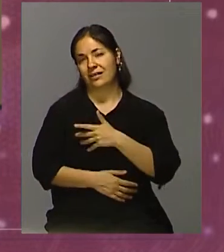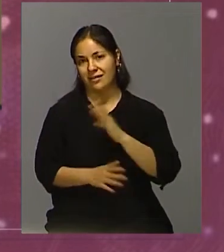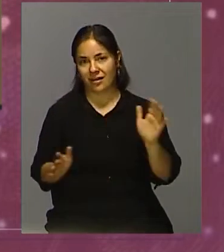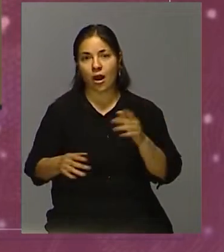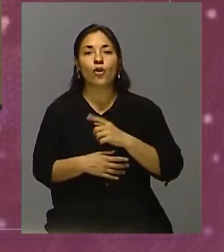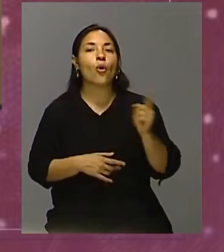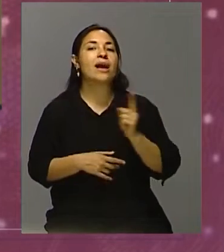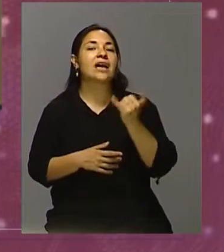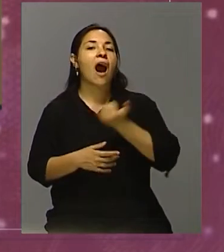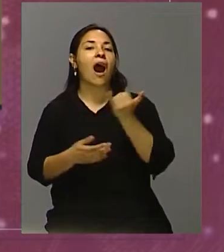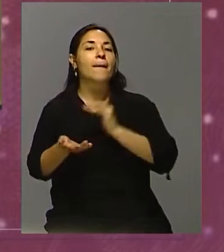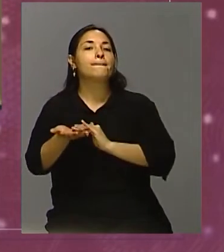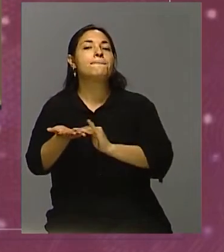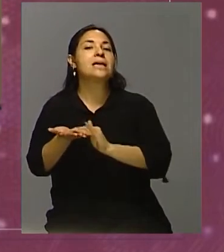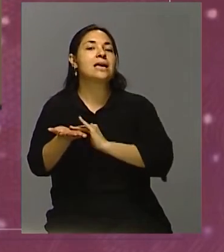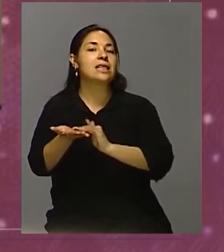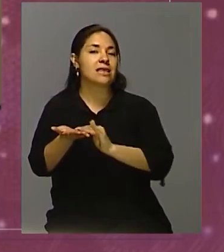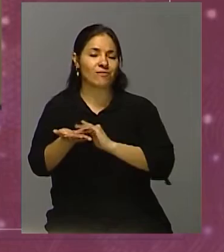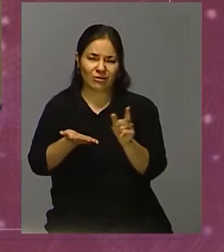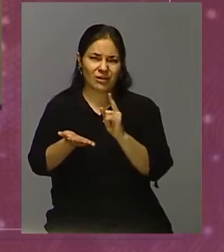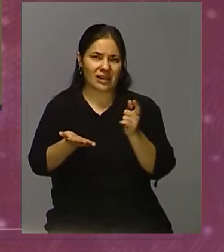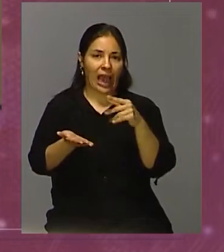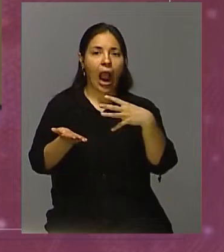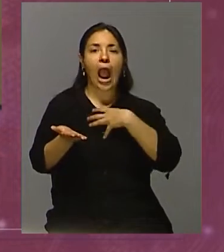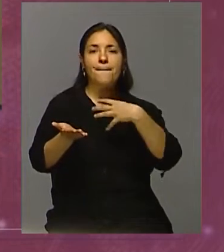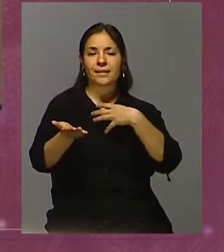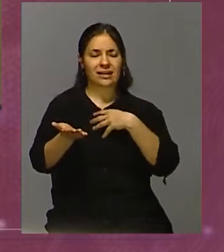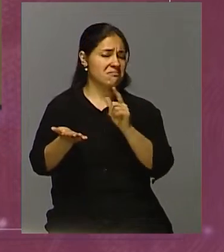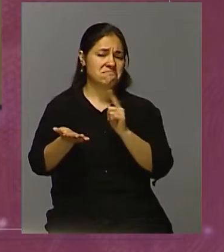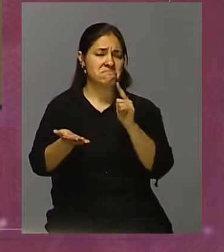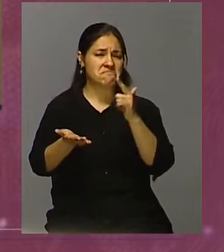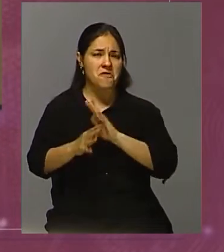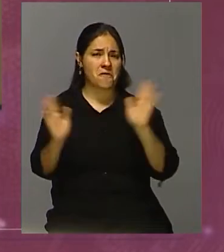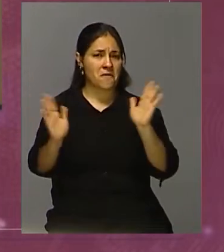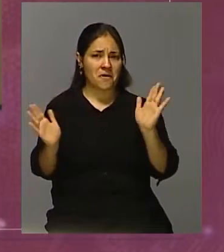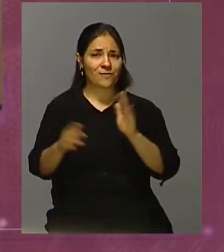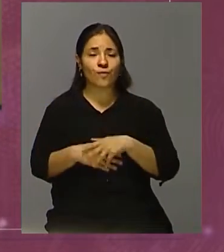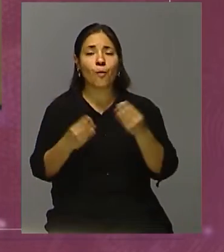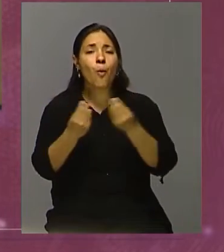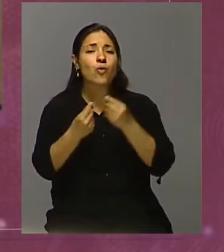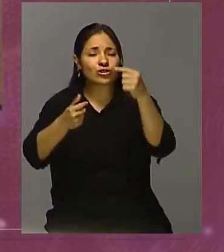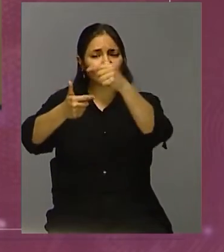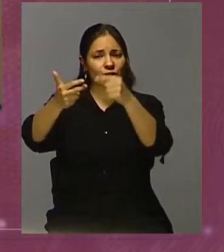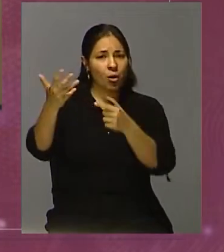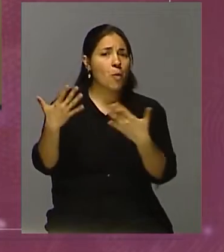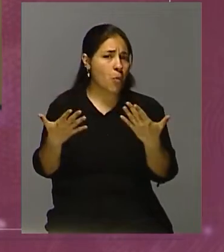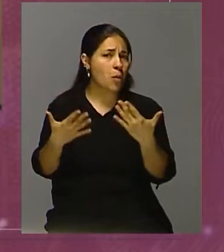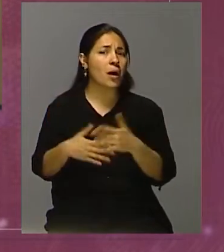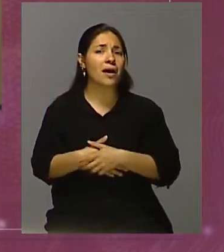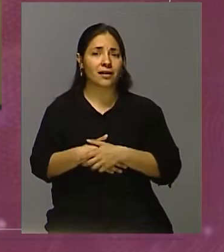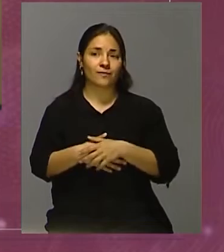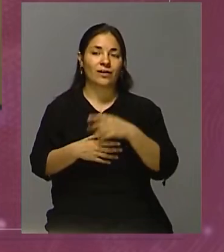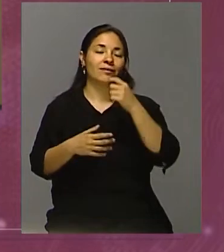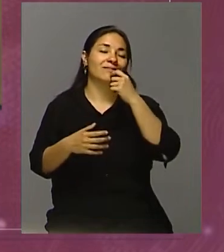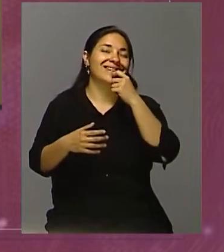requisitos mínimos de grandes capital para invertir en el mercado de valores. Son muchos los instrumentos y abarcarlos todos es